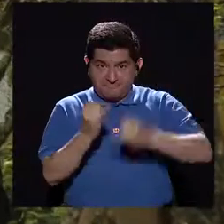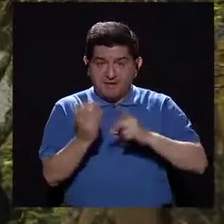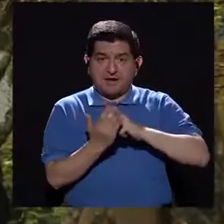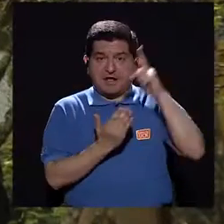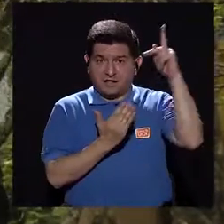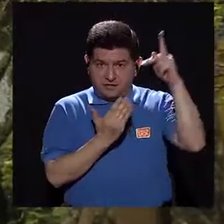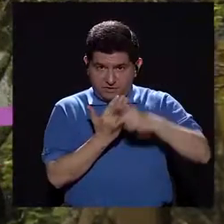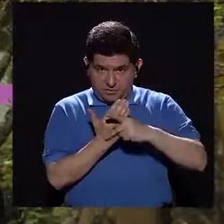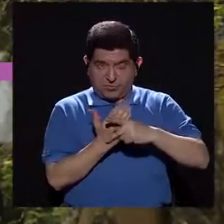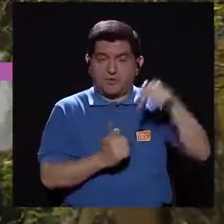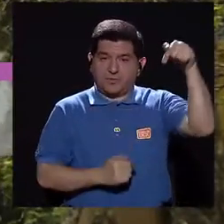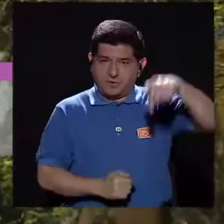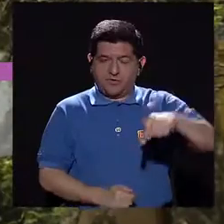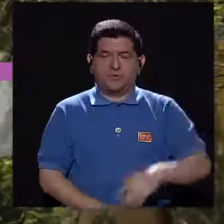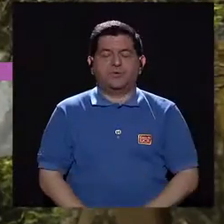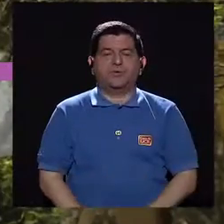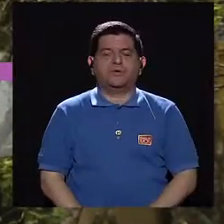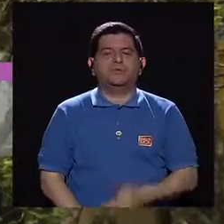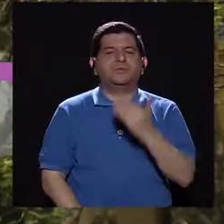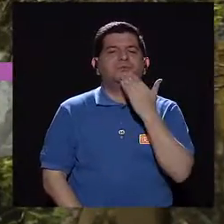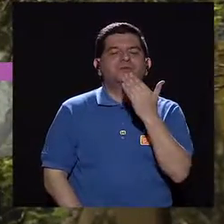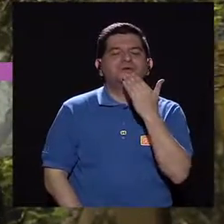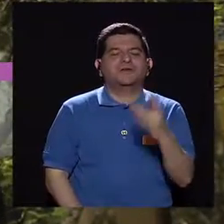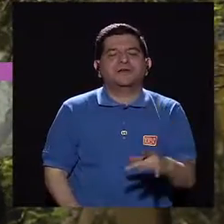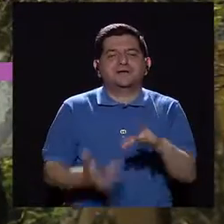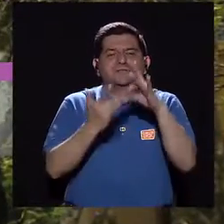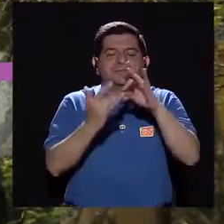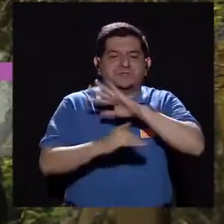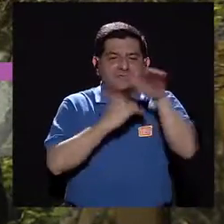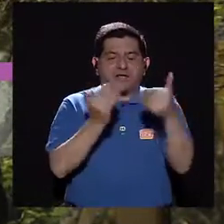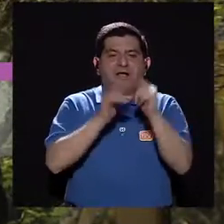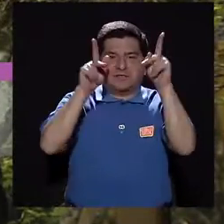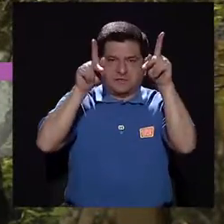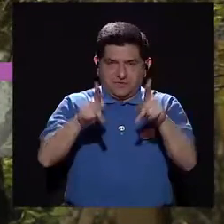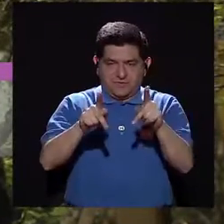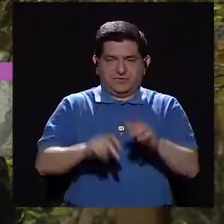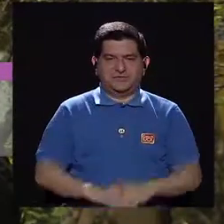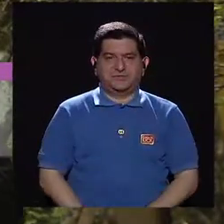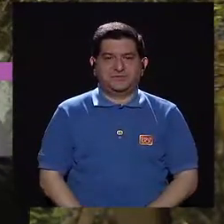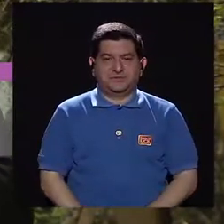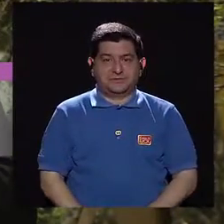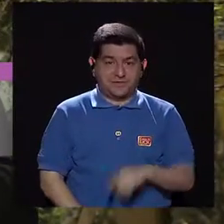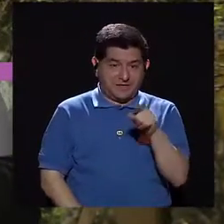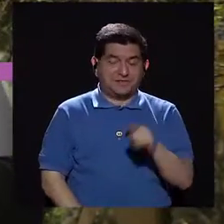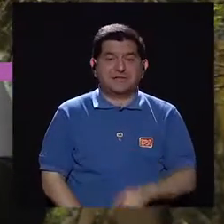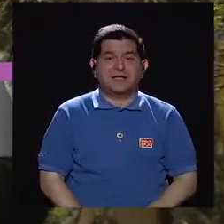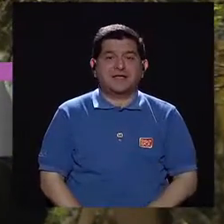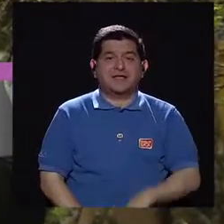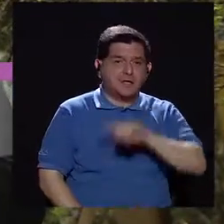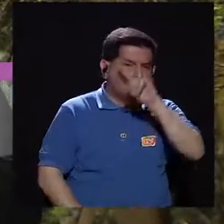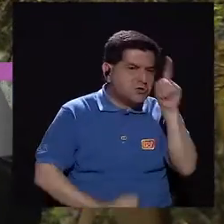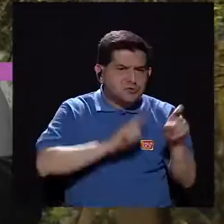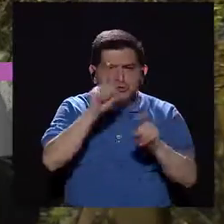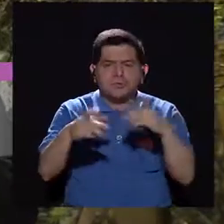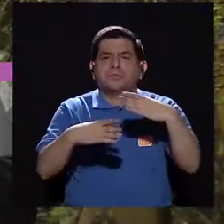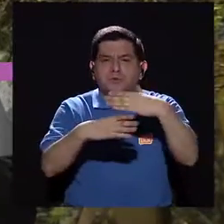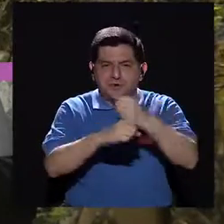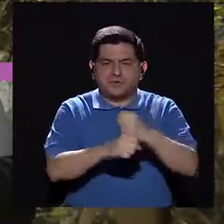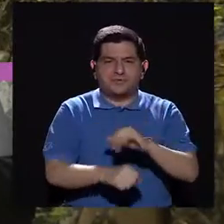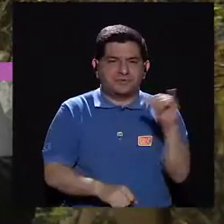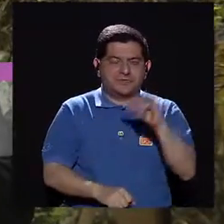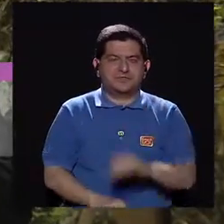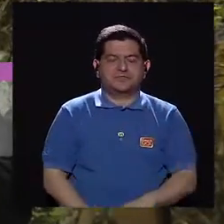Con esto estamos llegando al final de nuestro programa. Queremos agradecer especialmente a todas las personas que pues hicieron llegar